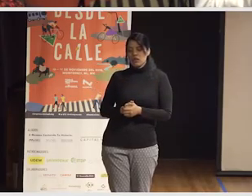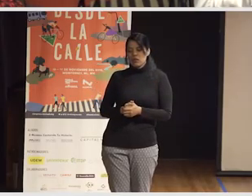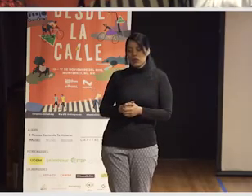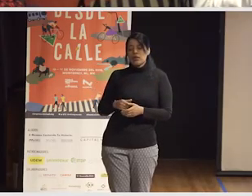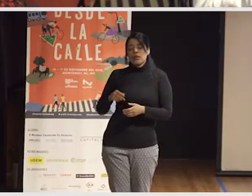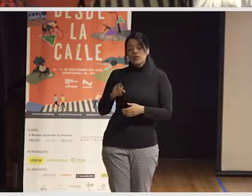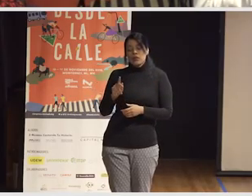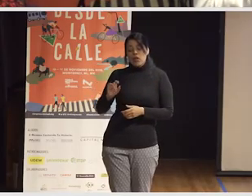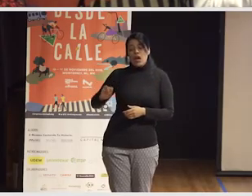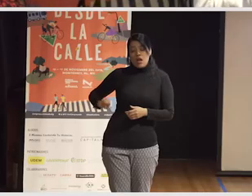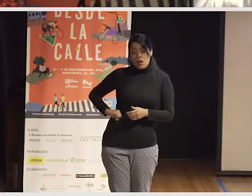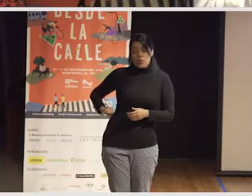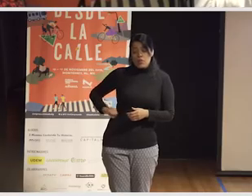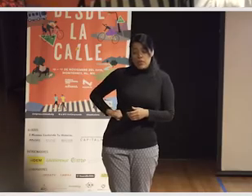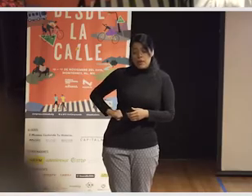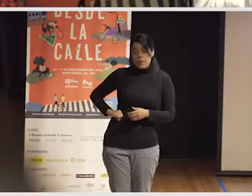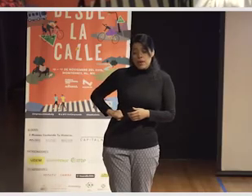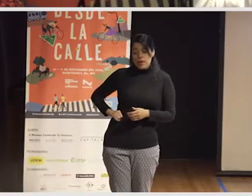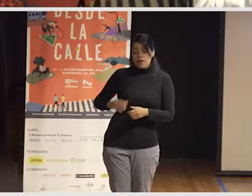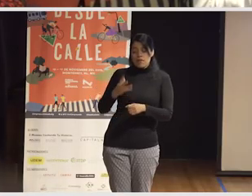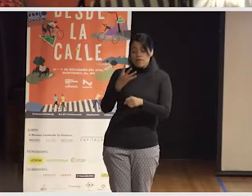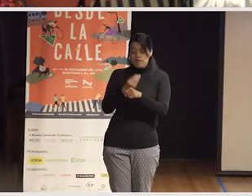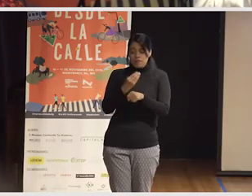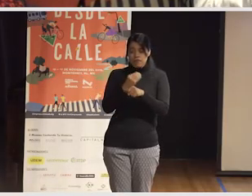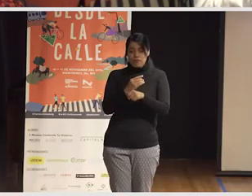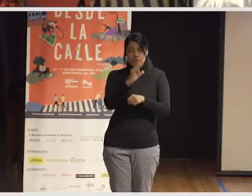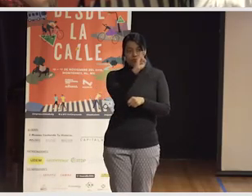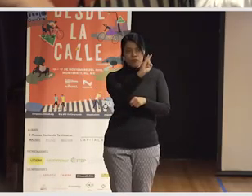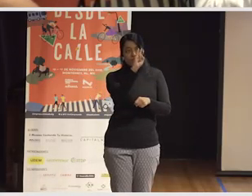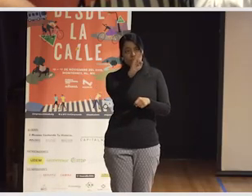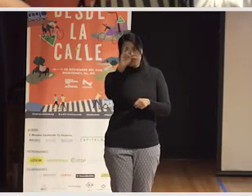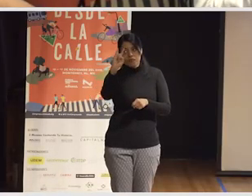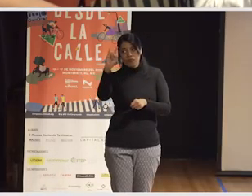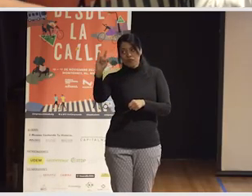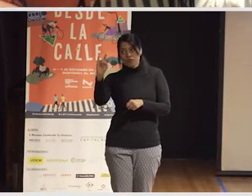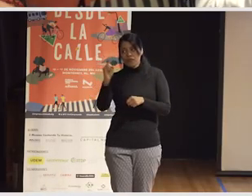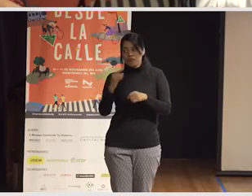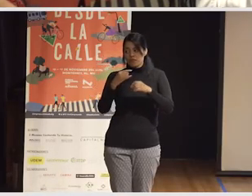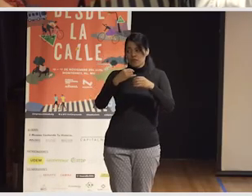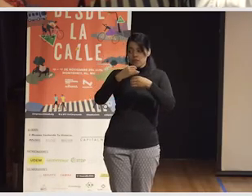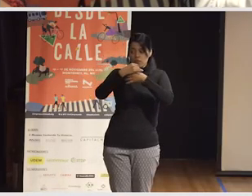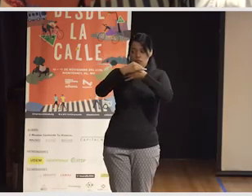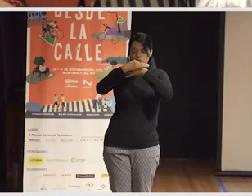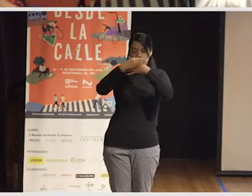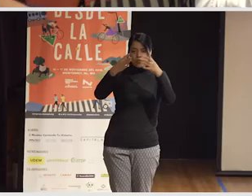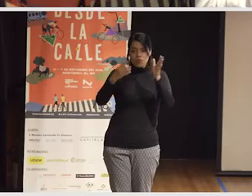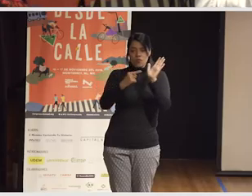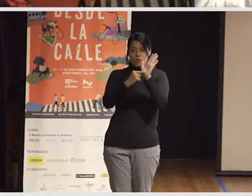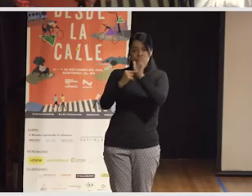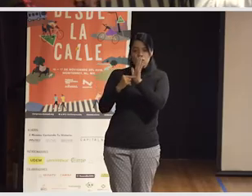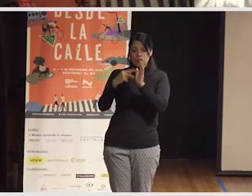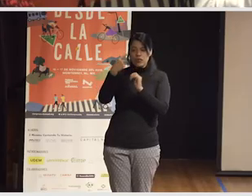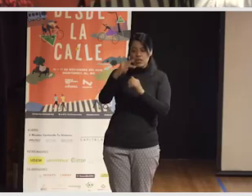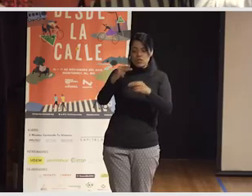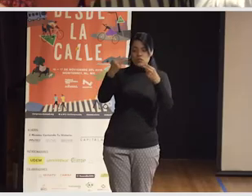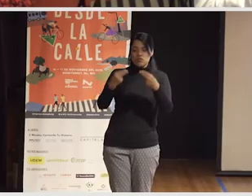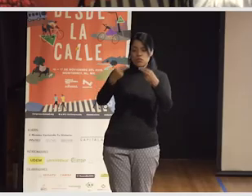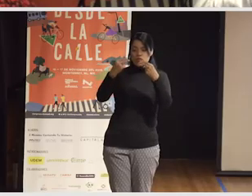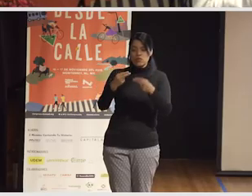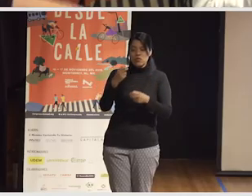interesante el tema de la regulación de los anuncios publicitarios simplemente como tal se vuelve una batalla este